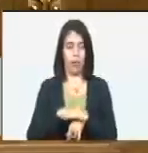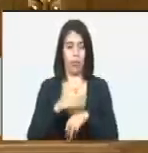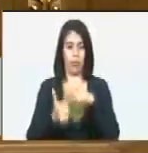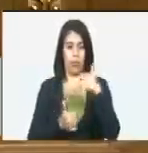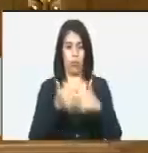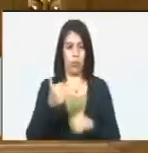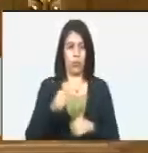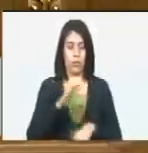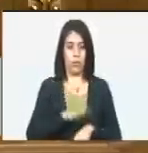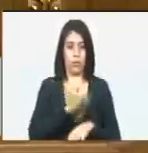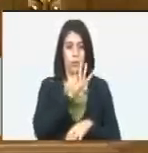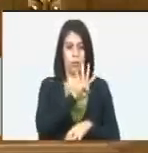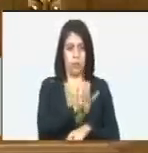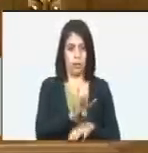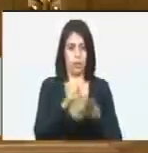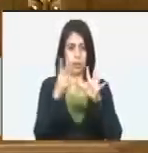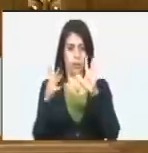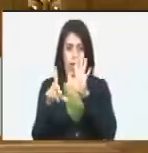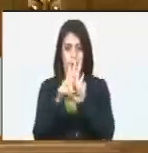Las 49 leyes,